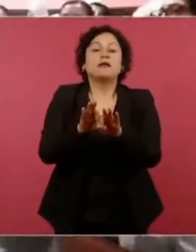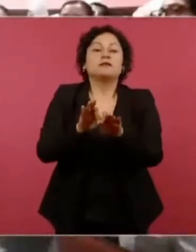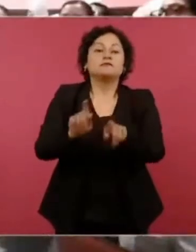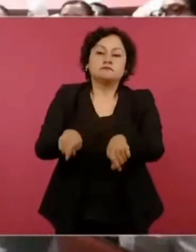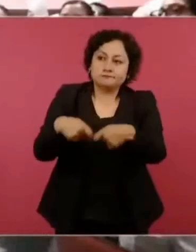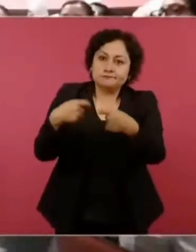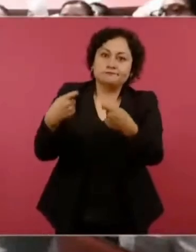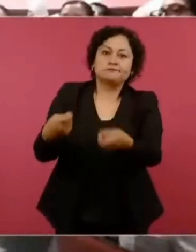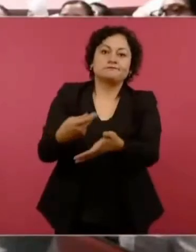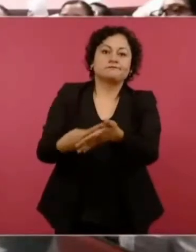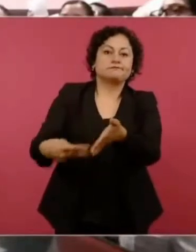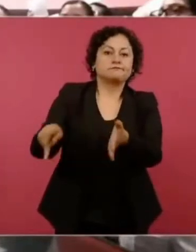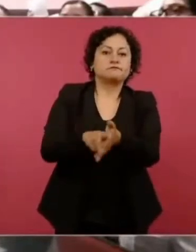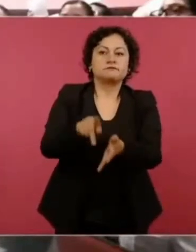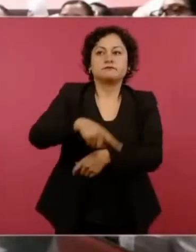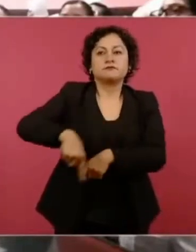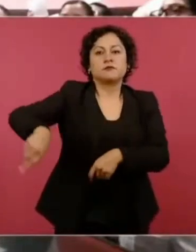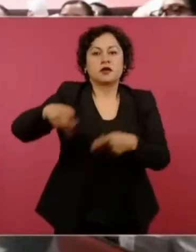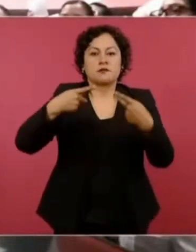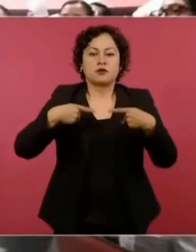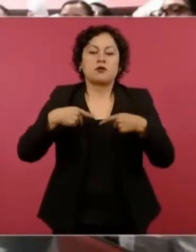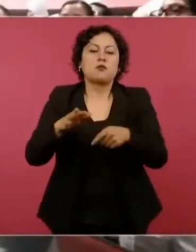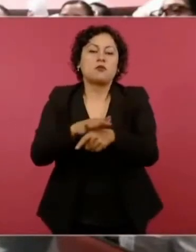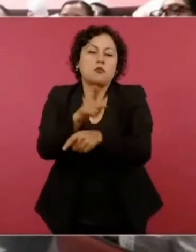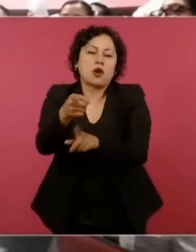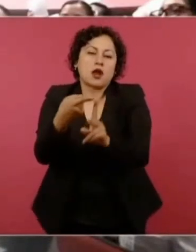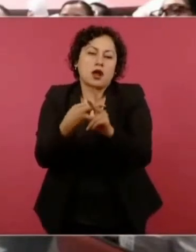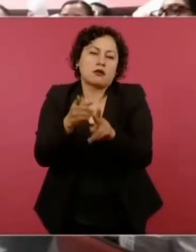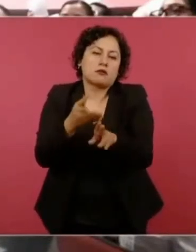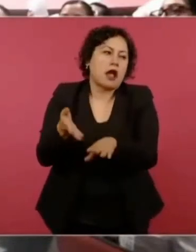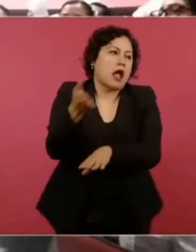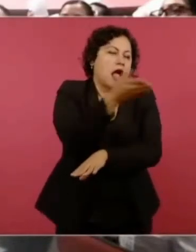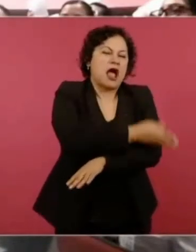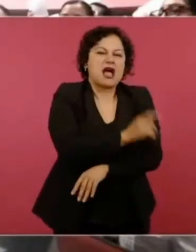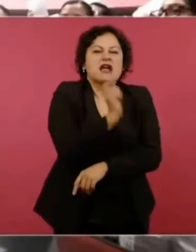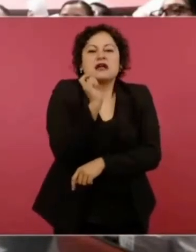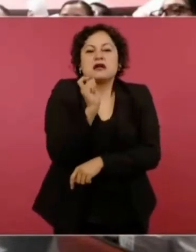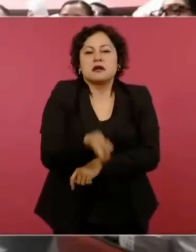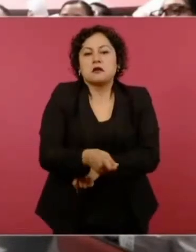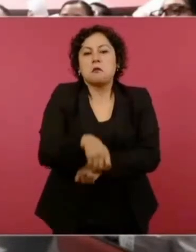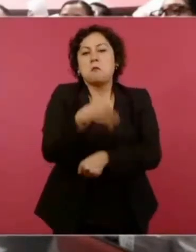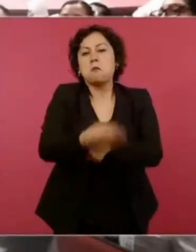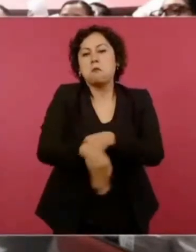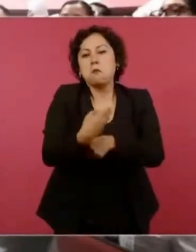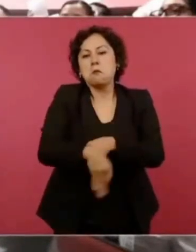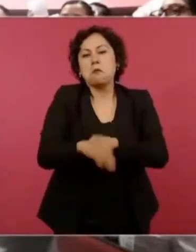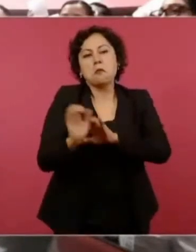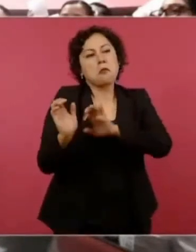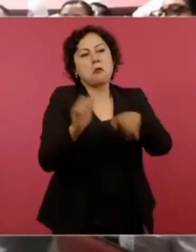Seguro Popular se entregaban contratos eventuales, precarios, temporales, sin fuente de financiamiento, es decir, no